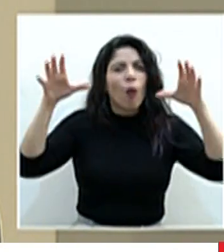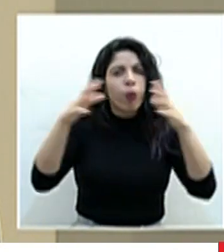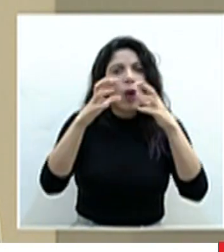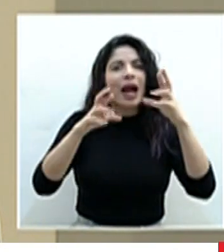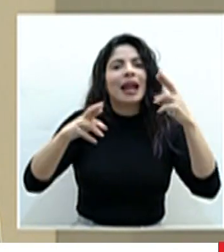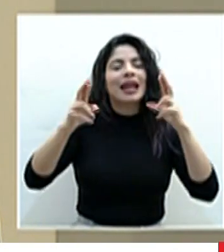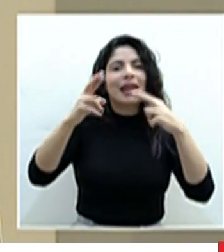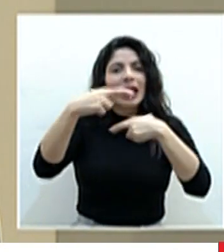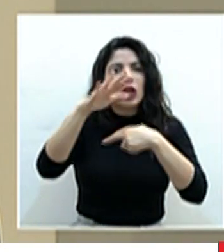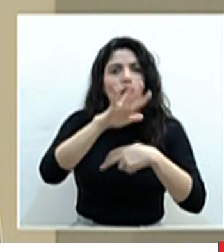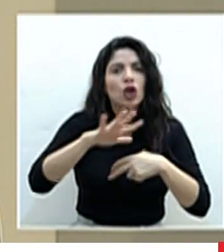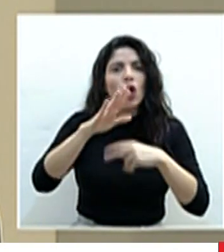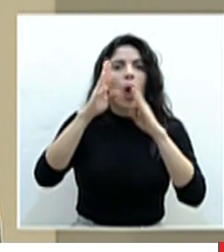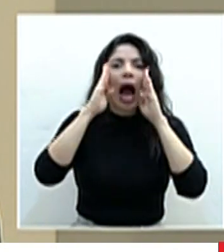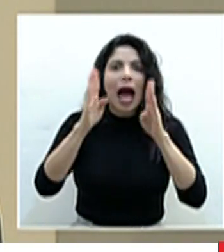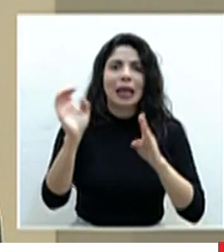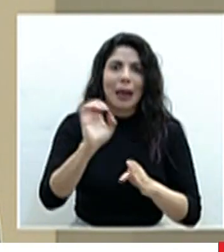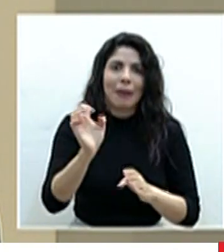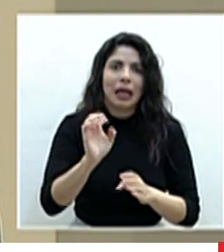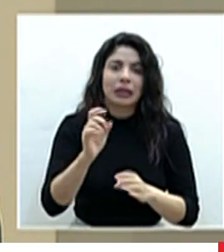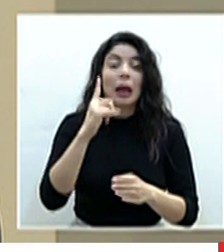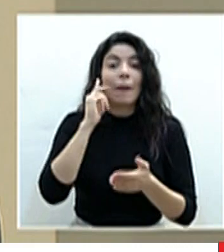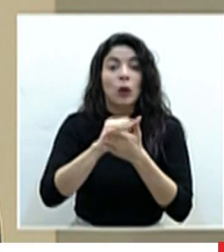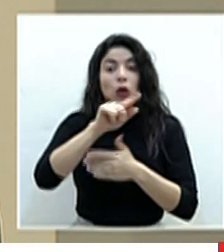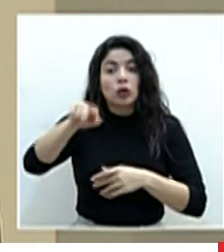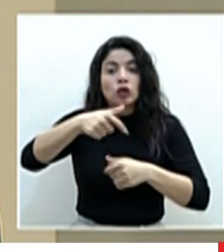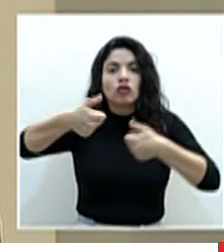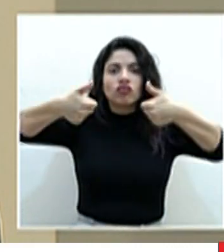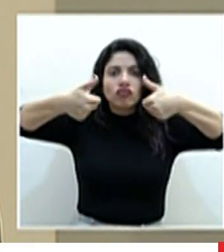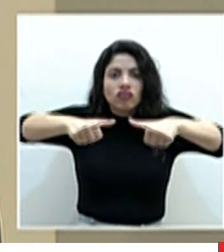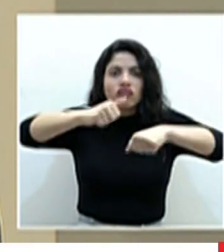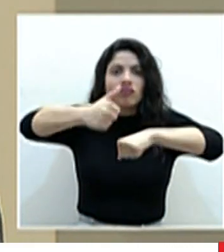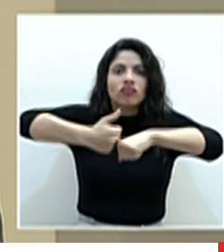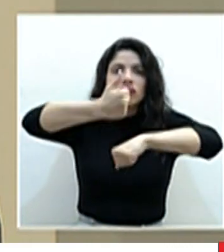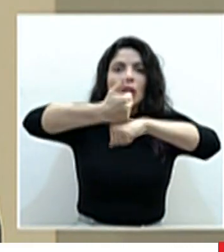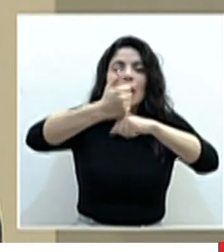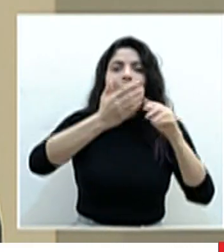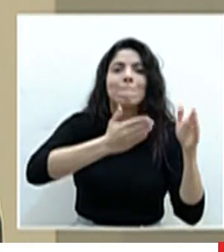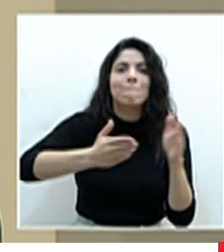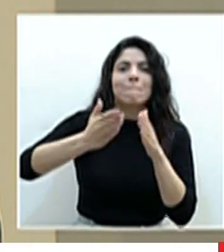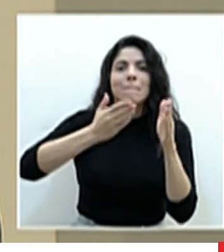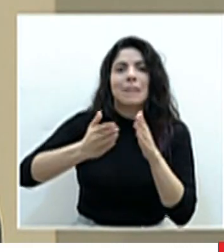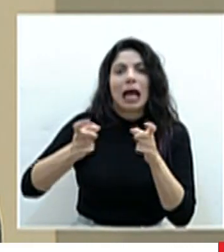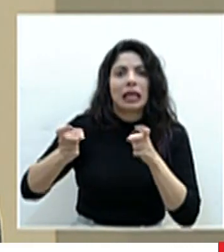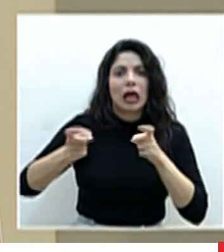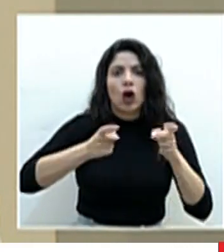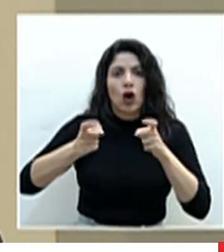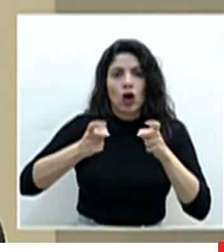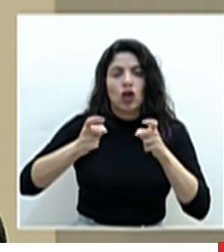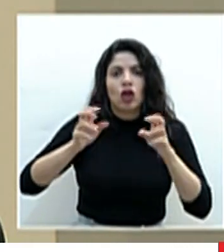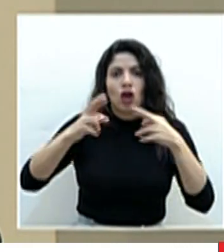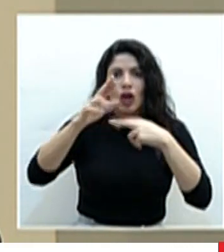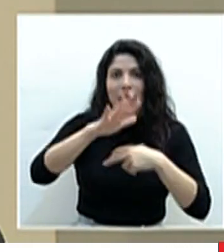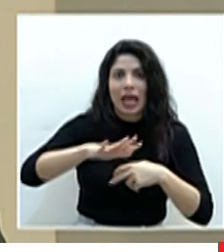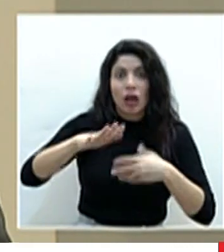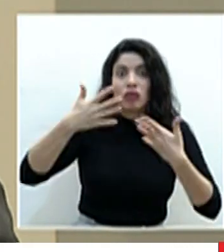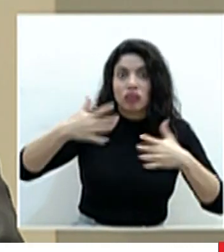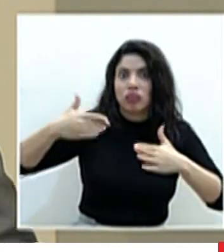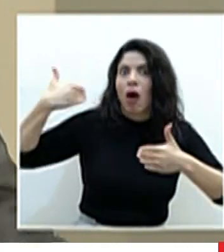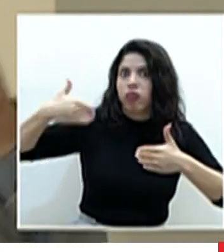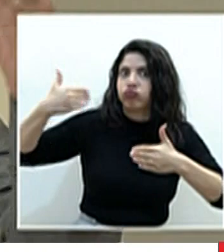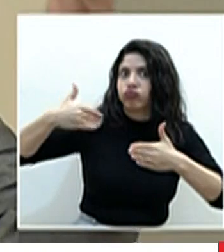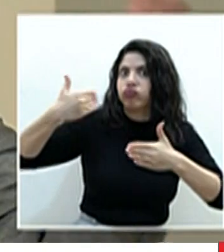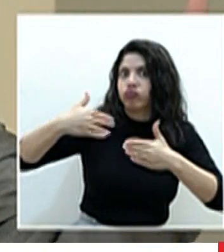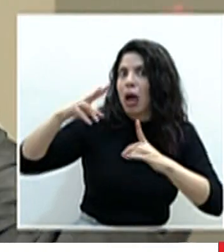oportunidad se acordó el establecimiento de un plan de contingencia regional que se ha venido desarrollando. En el caso particular de